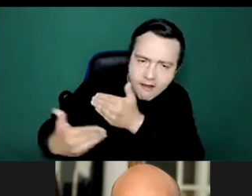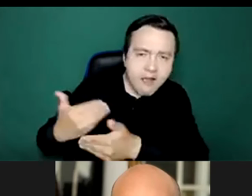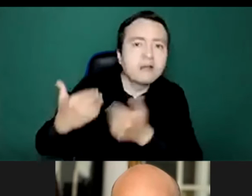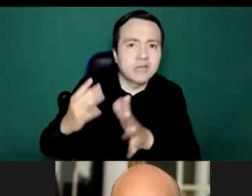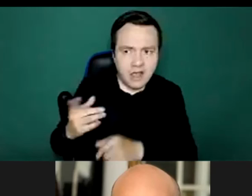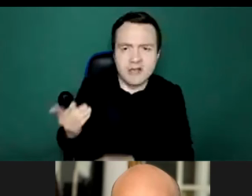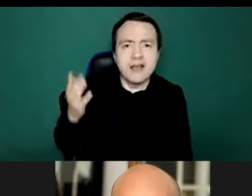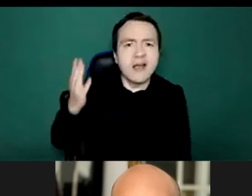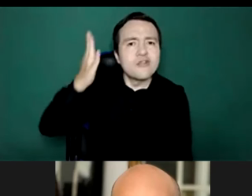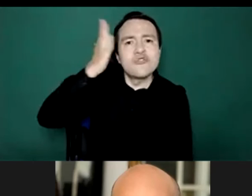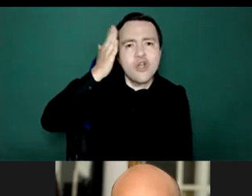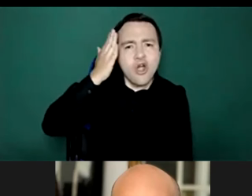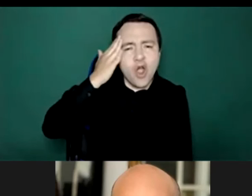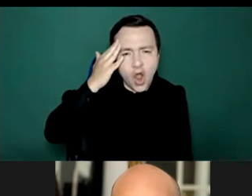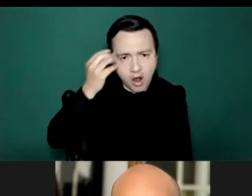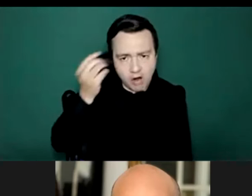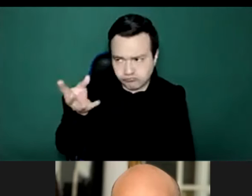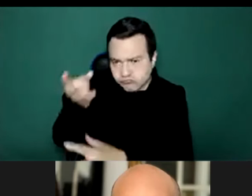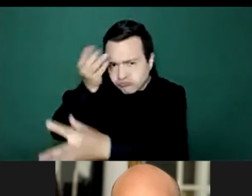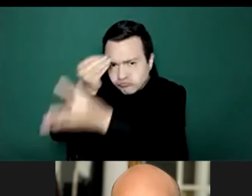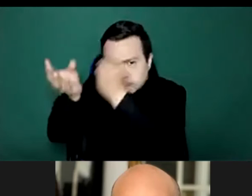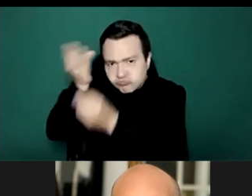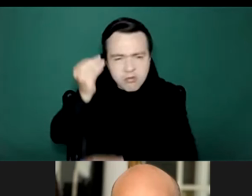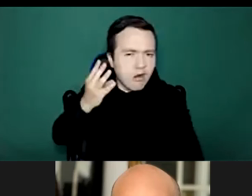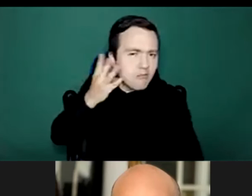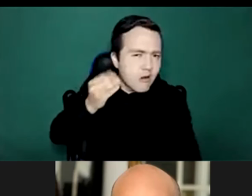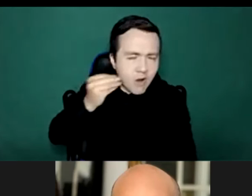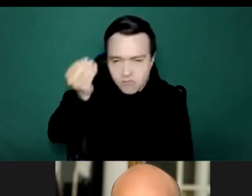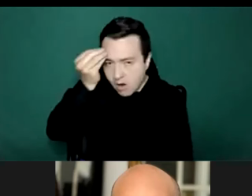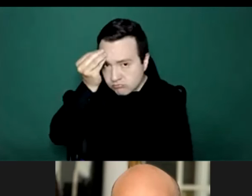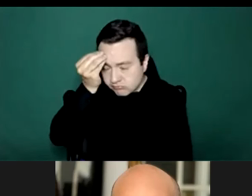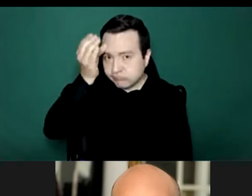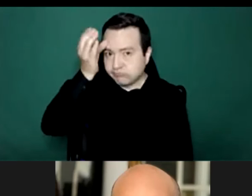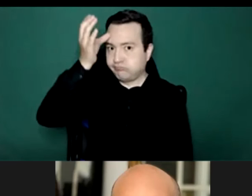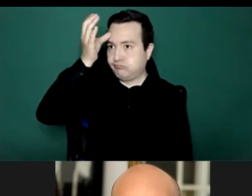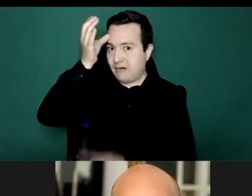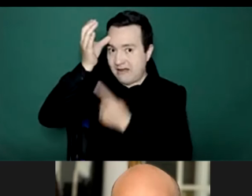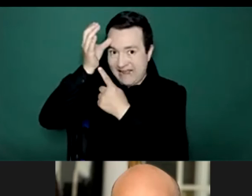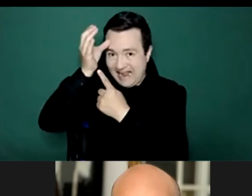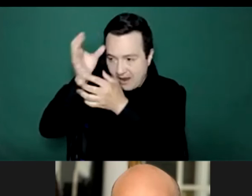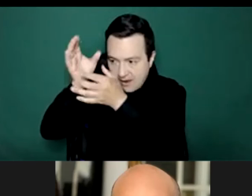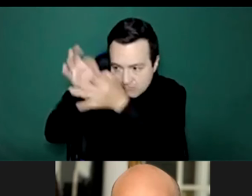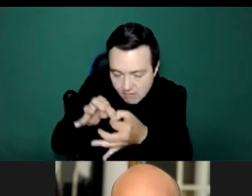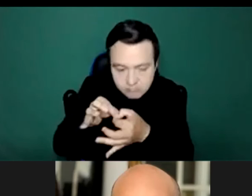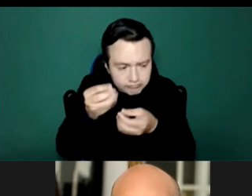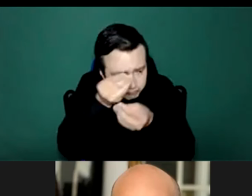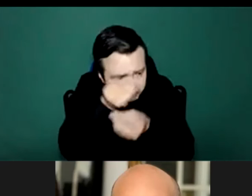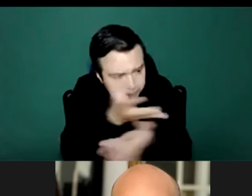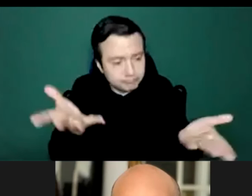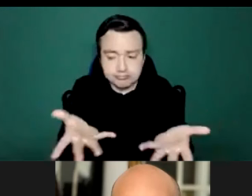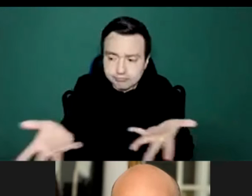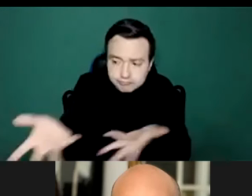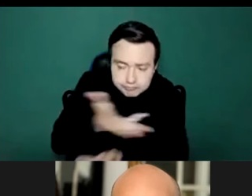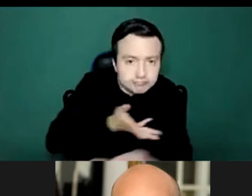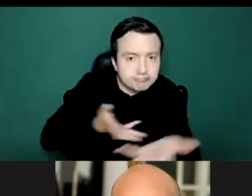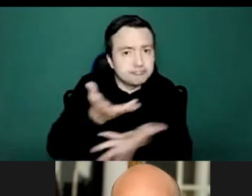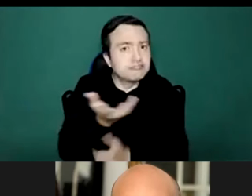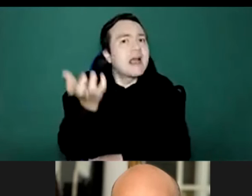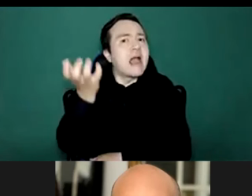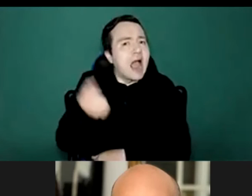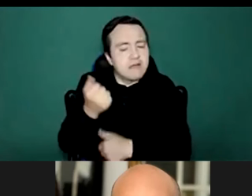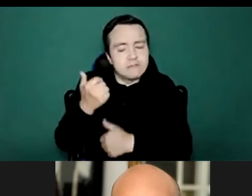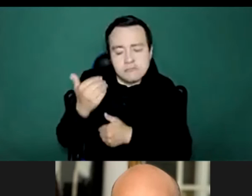hoje participando nesse webinar, hemos explorado as metodologias disponíveis e desarrollado uma ferramenta